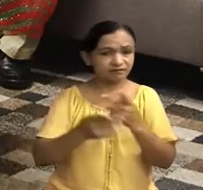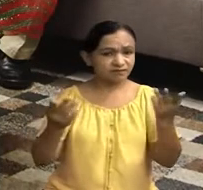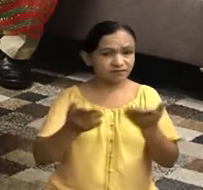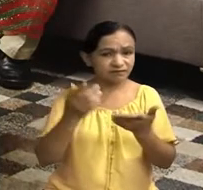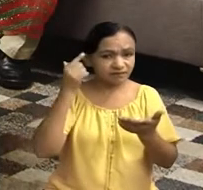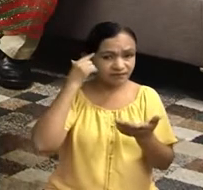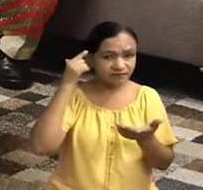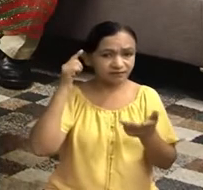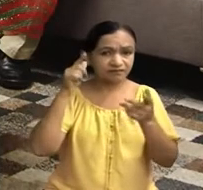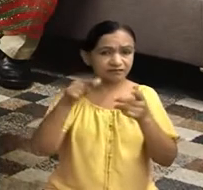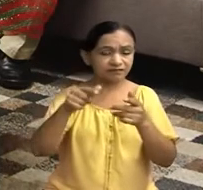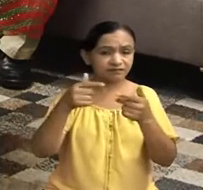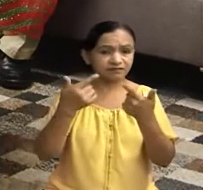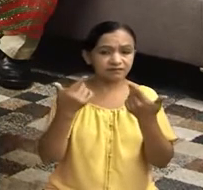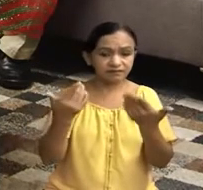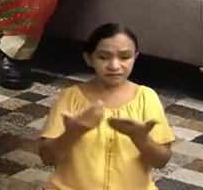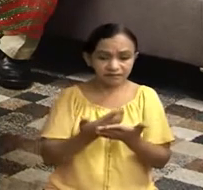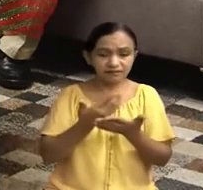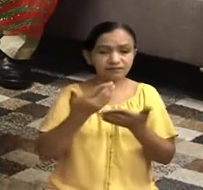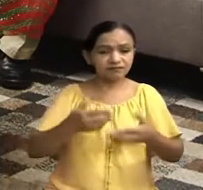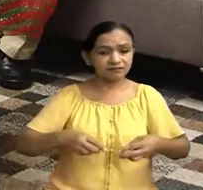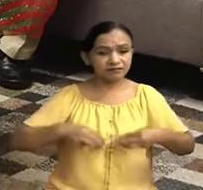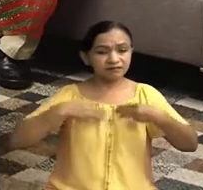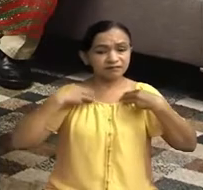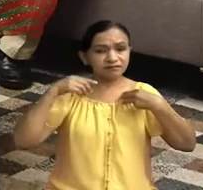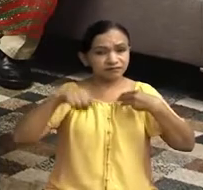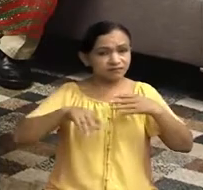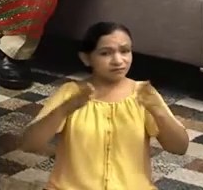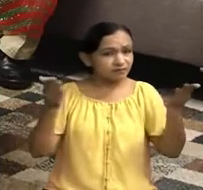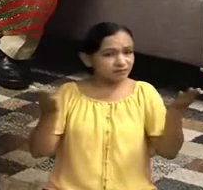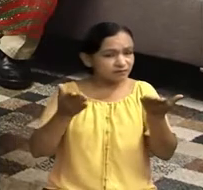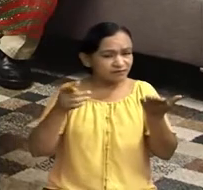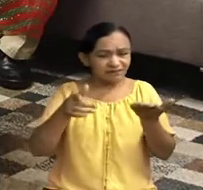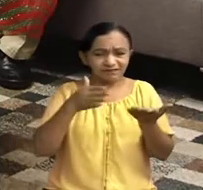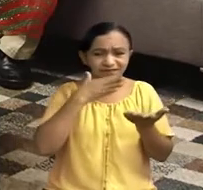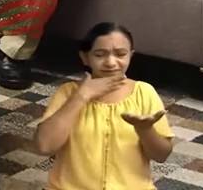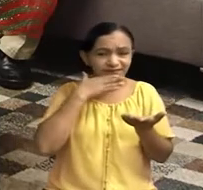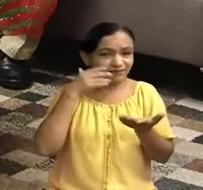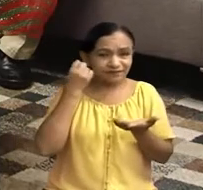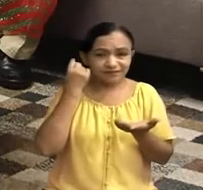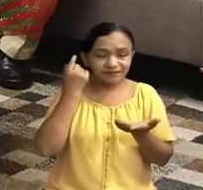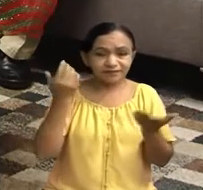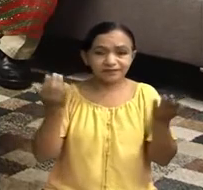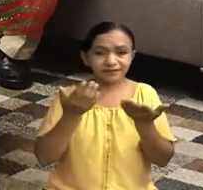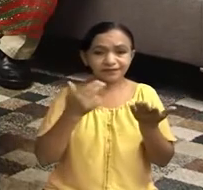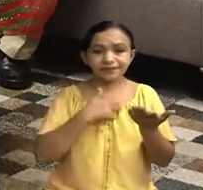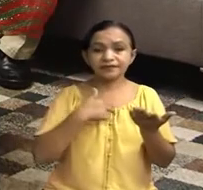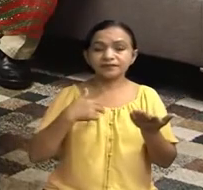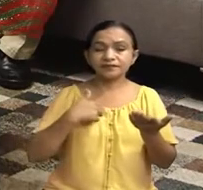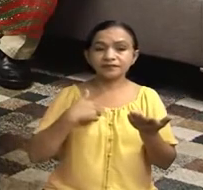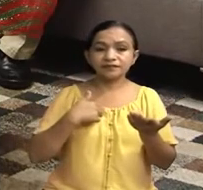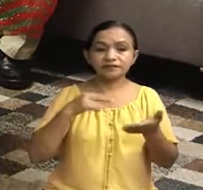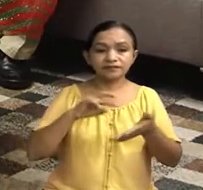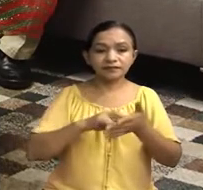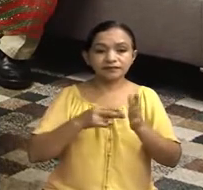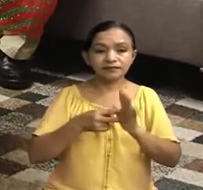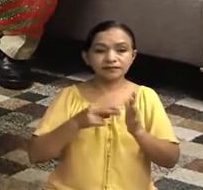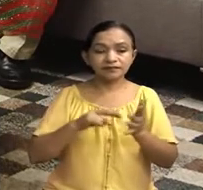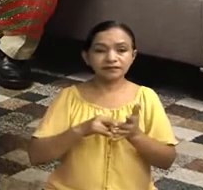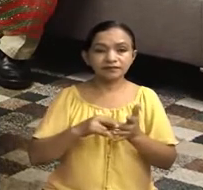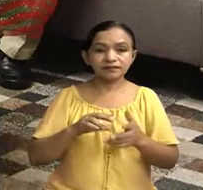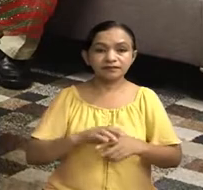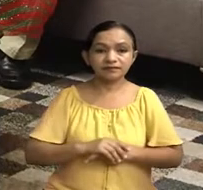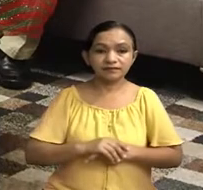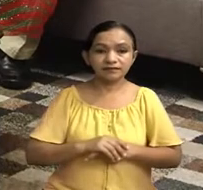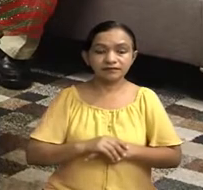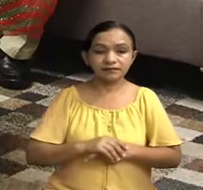en una era tan moderna? De parte, o sea, si quisiéramos emular directamente lo que significa el